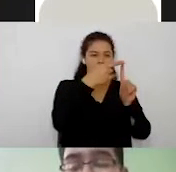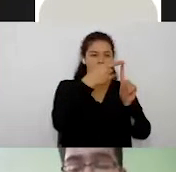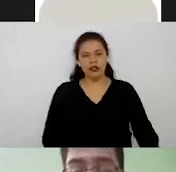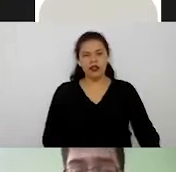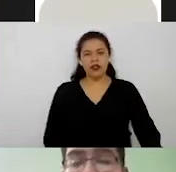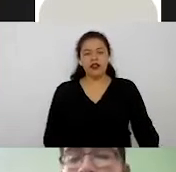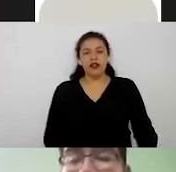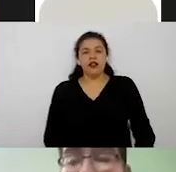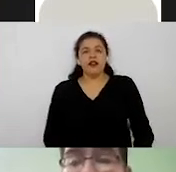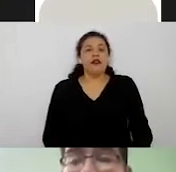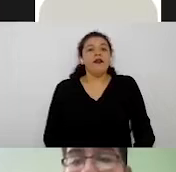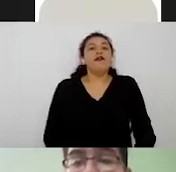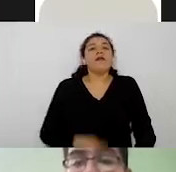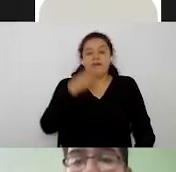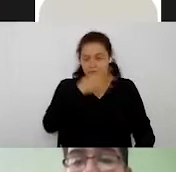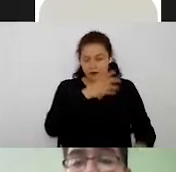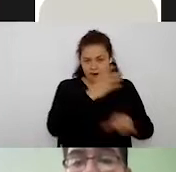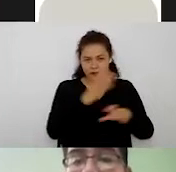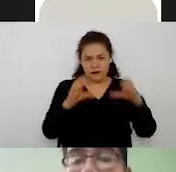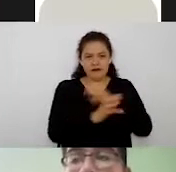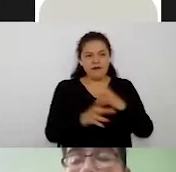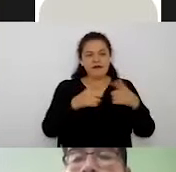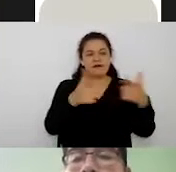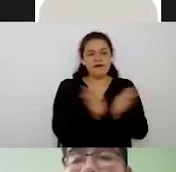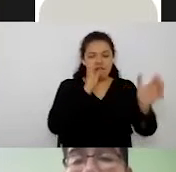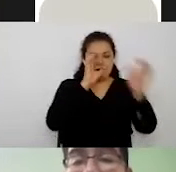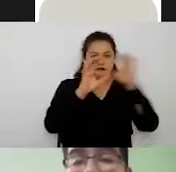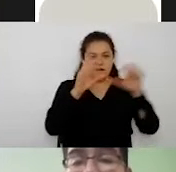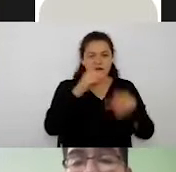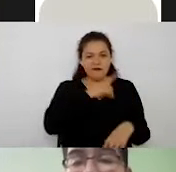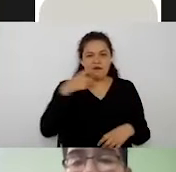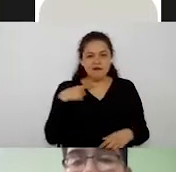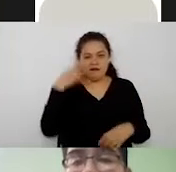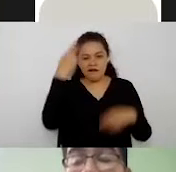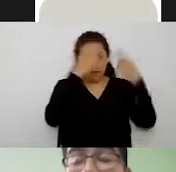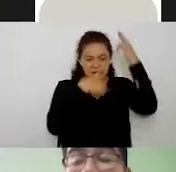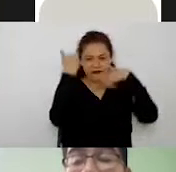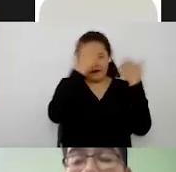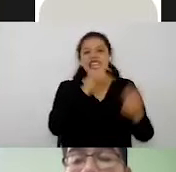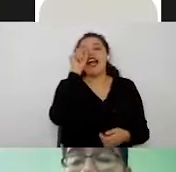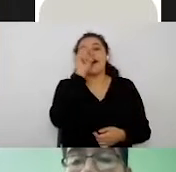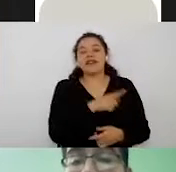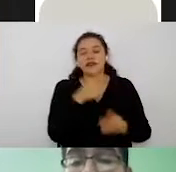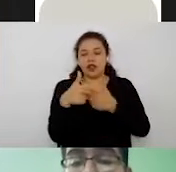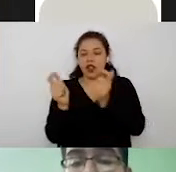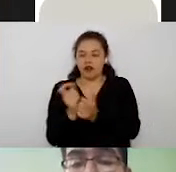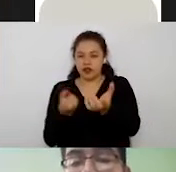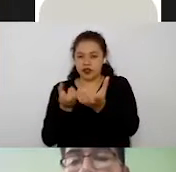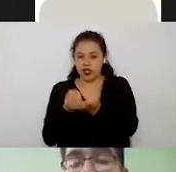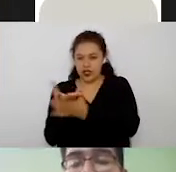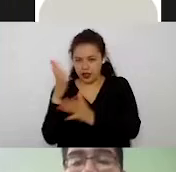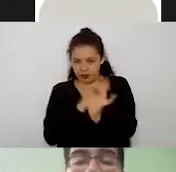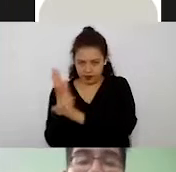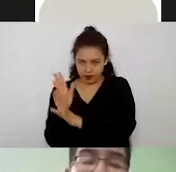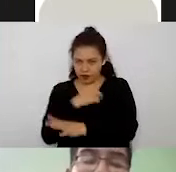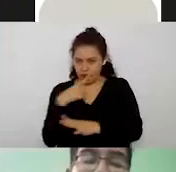Esos aspectos los tiene que ver la Brigada de Comunicación con la Brigada de Evacuación y Repliegue. Por